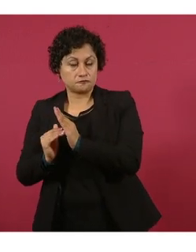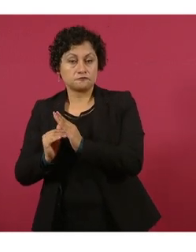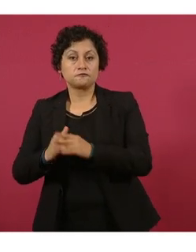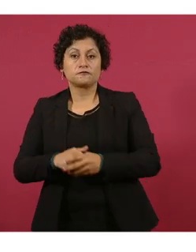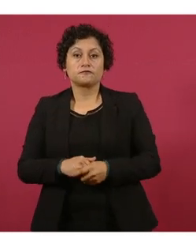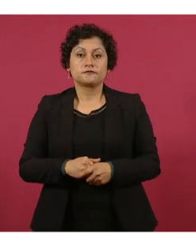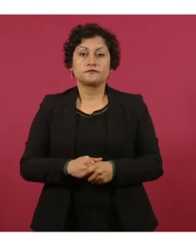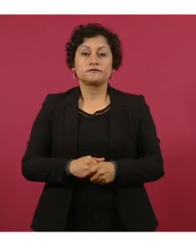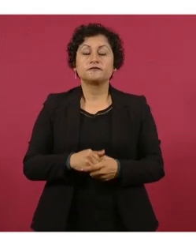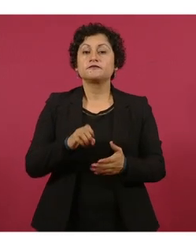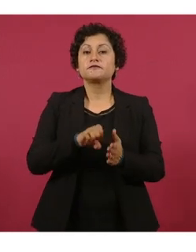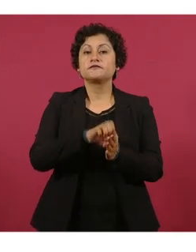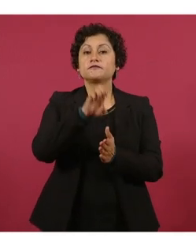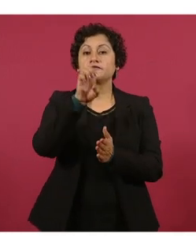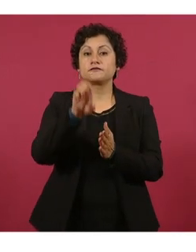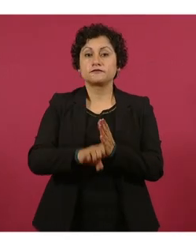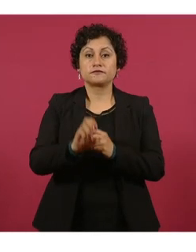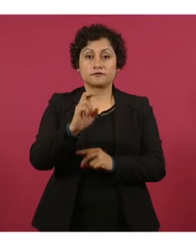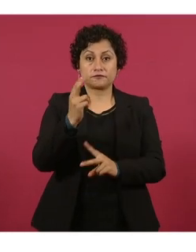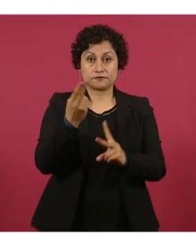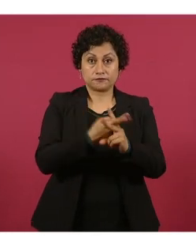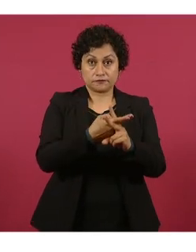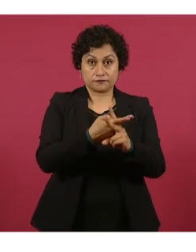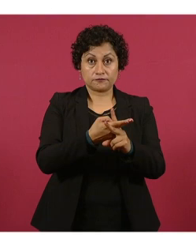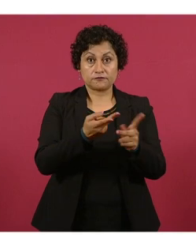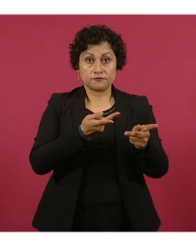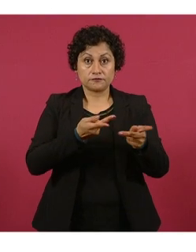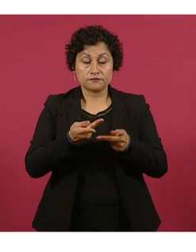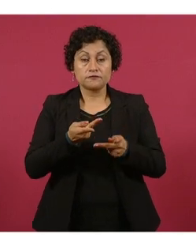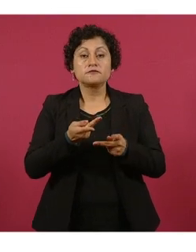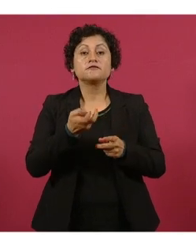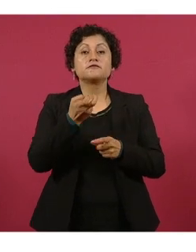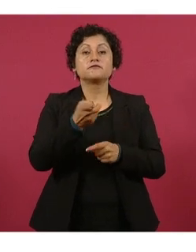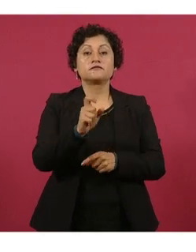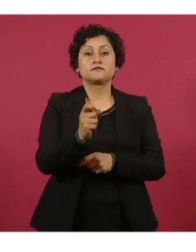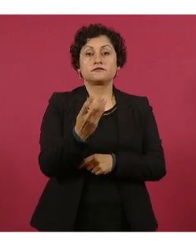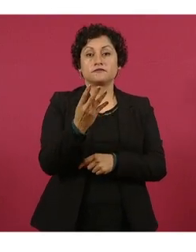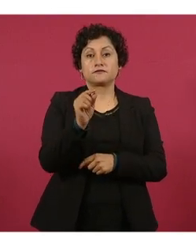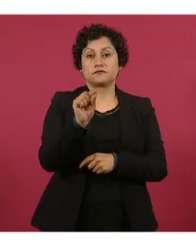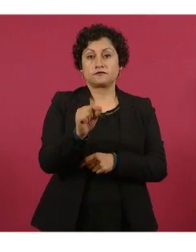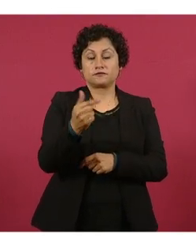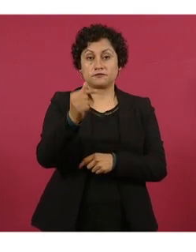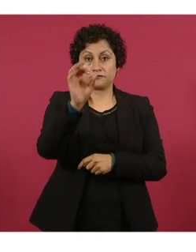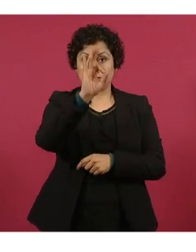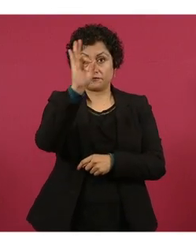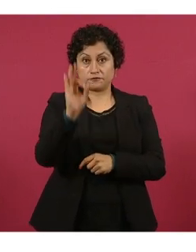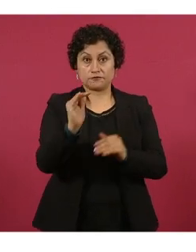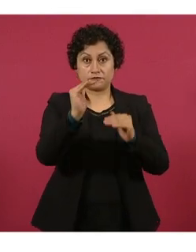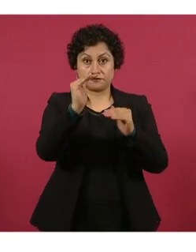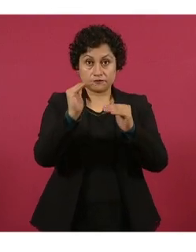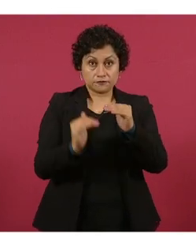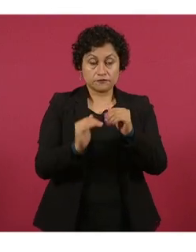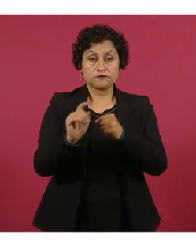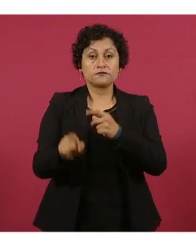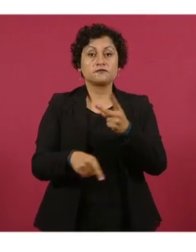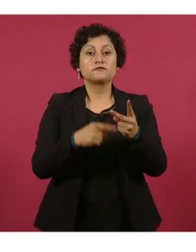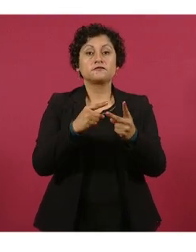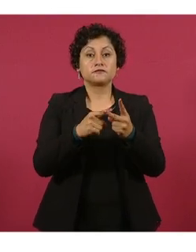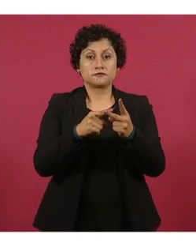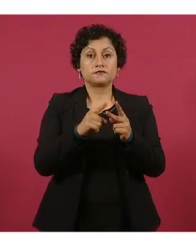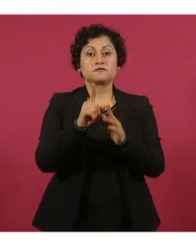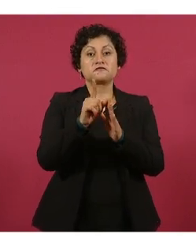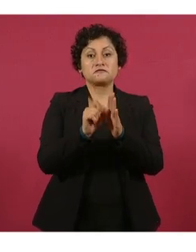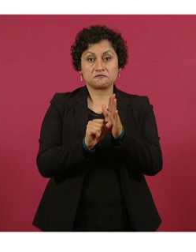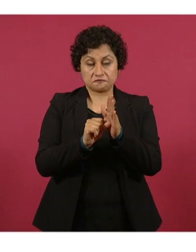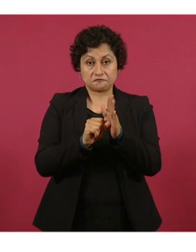homicidio doloso disminuye 24.7 por ciento en el mensual desde el